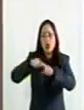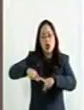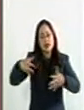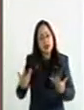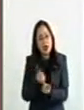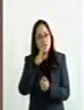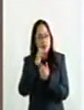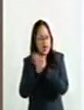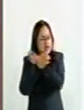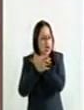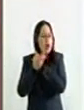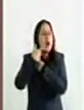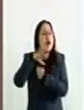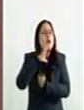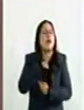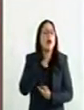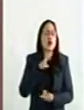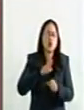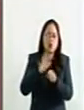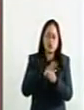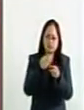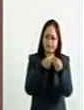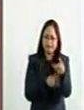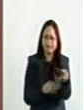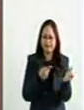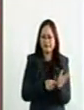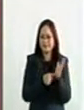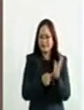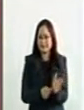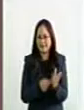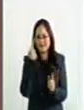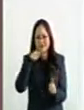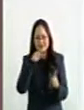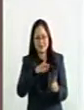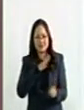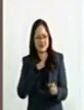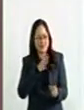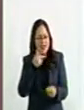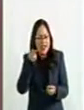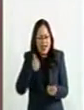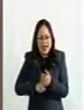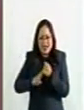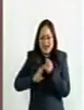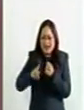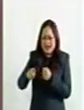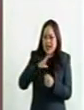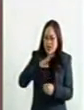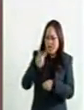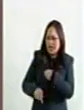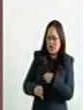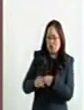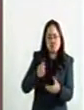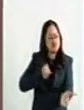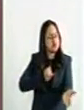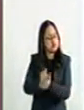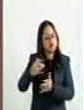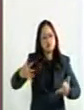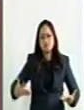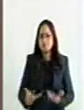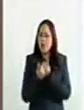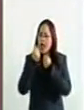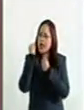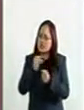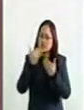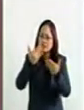Son todas estas acciones de desprendimiento y generosidad bajo peligro, vaya para todas las personas que así se